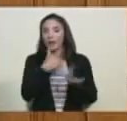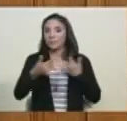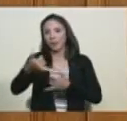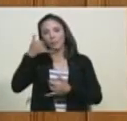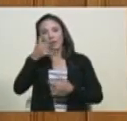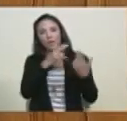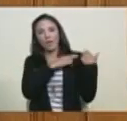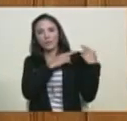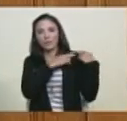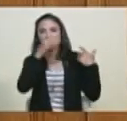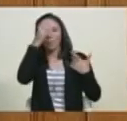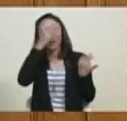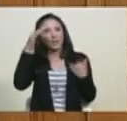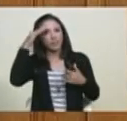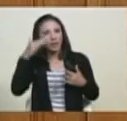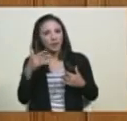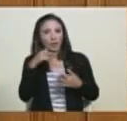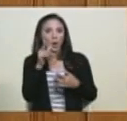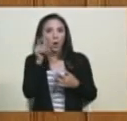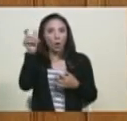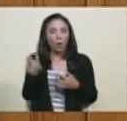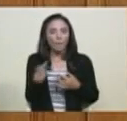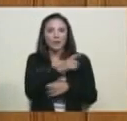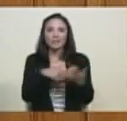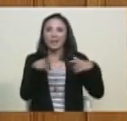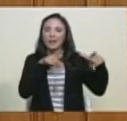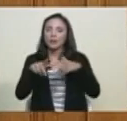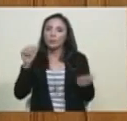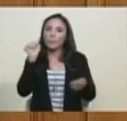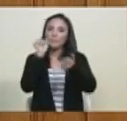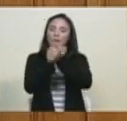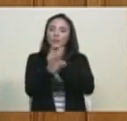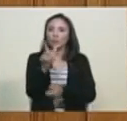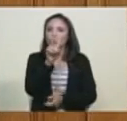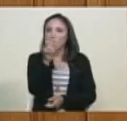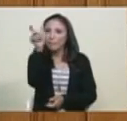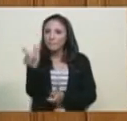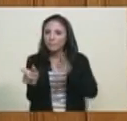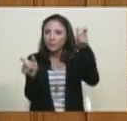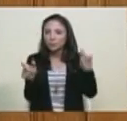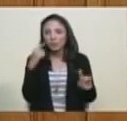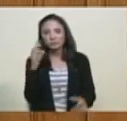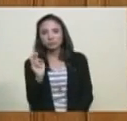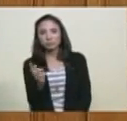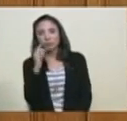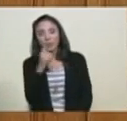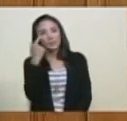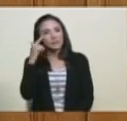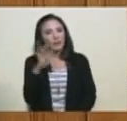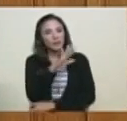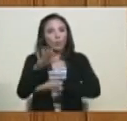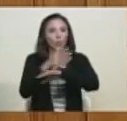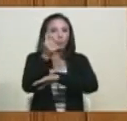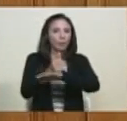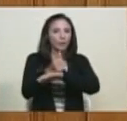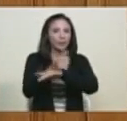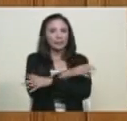personas con un mando de drones sospechoso, pareciera estar involucrado en el